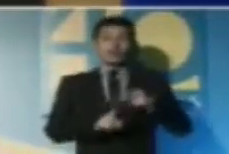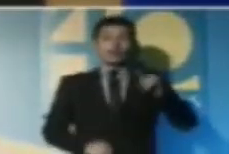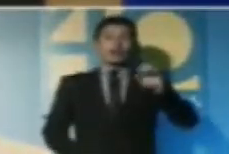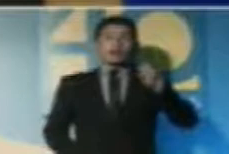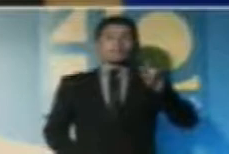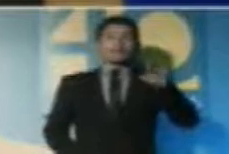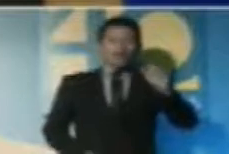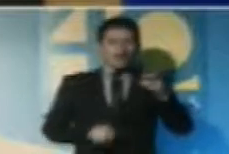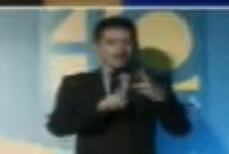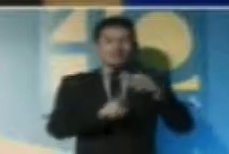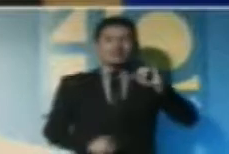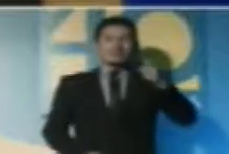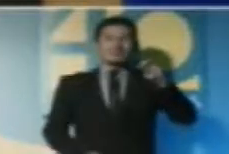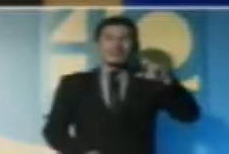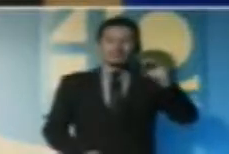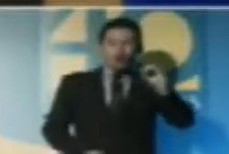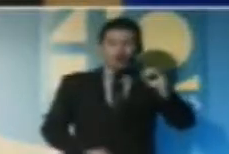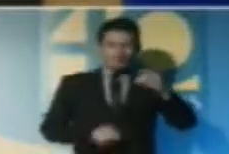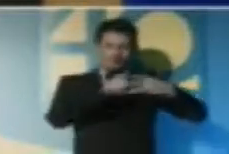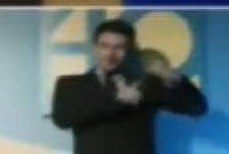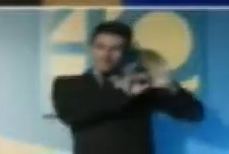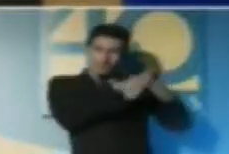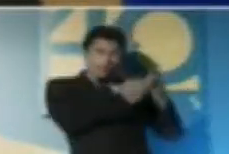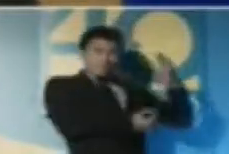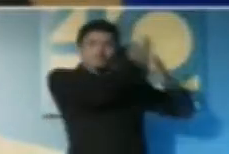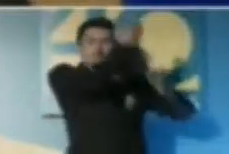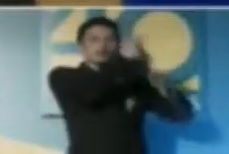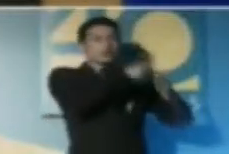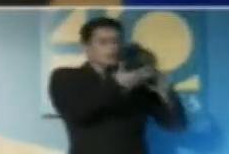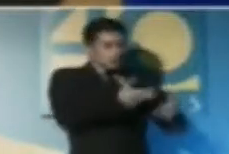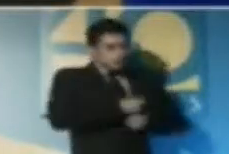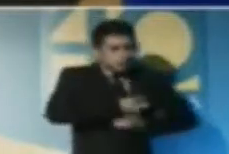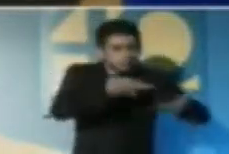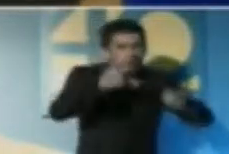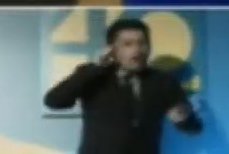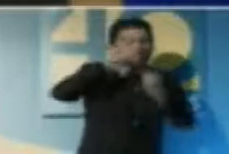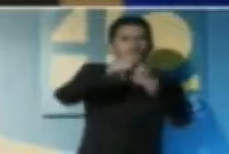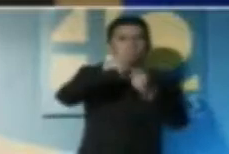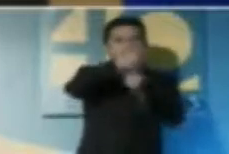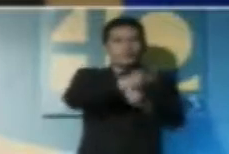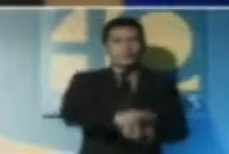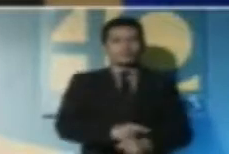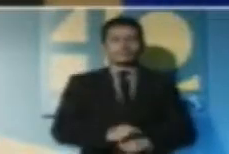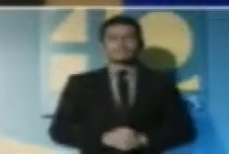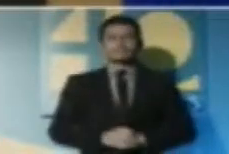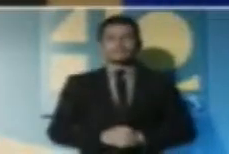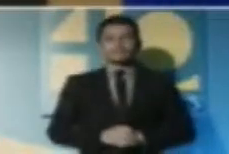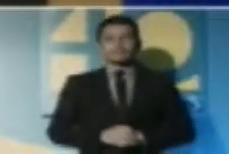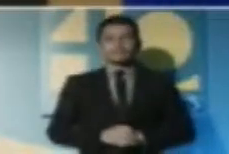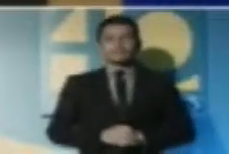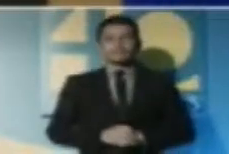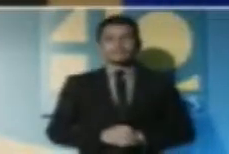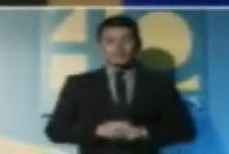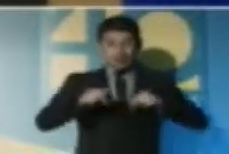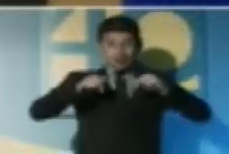Saldarriaga decidieron con generosidad crearla y legar sus bienes al cumplimiento de sus objetivos. En